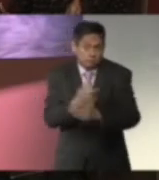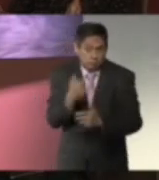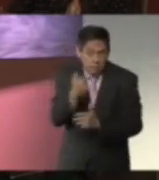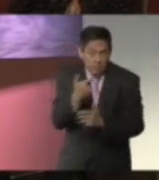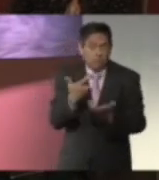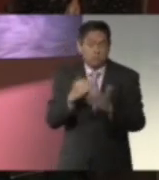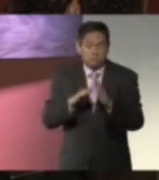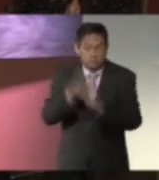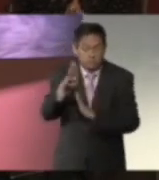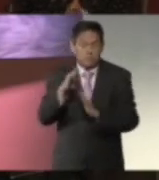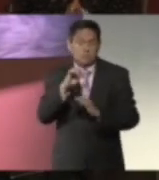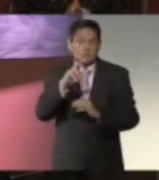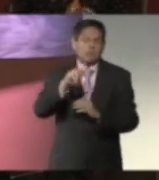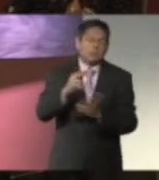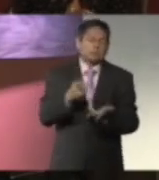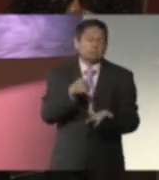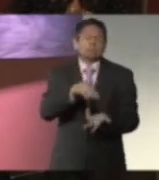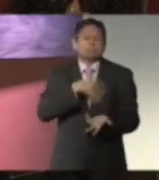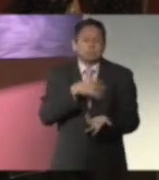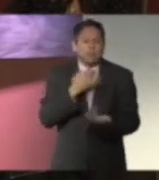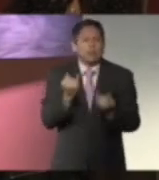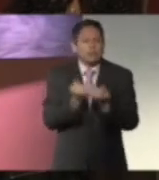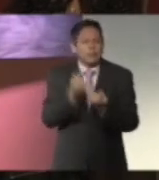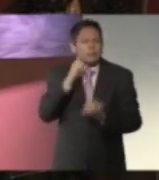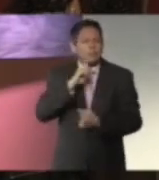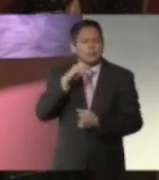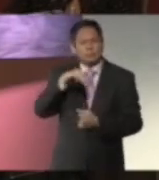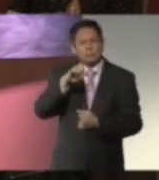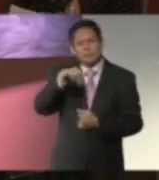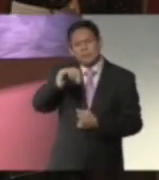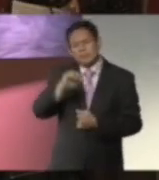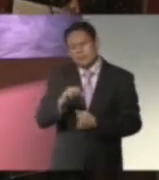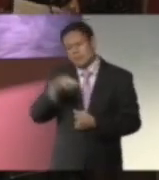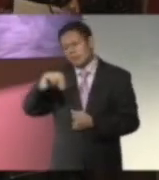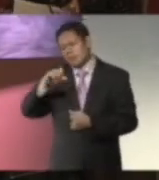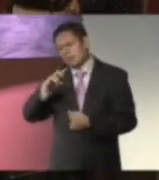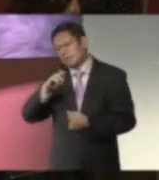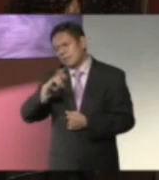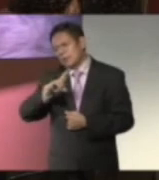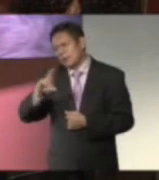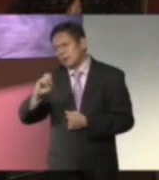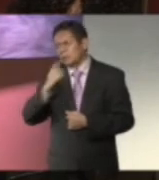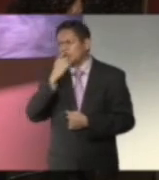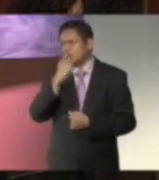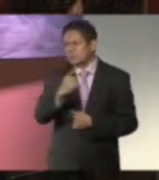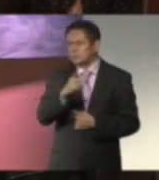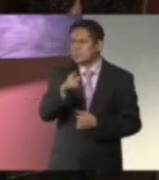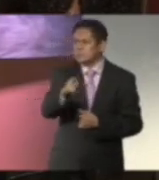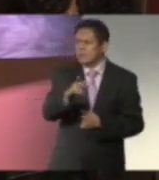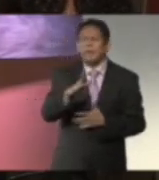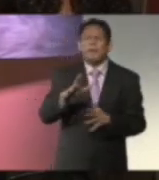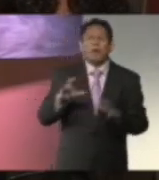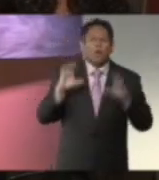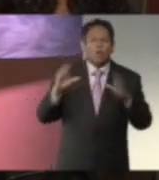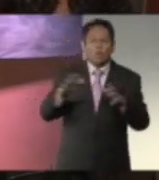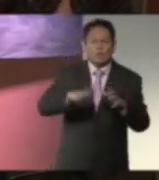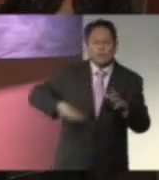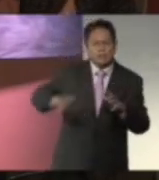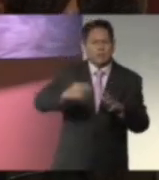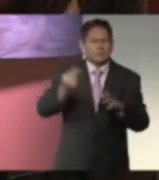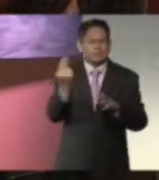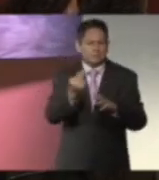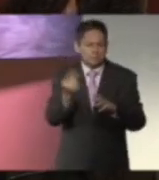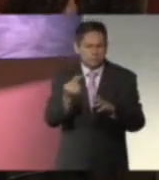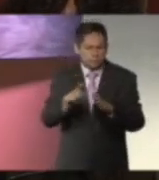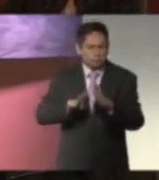lado, a Mina Navarro, cuando te refieres a reivindicación de una justicia comunitaria, bueno, hablas de